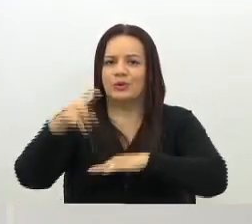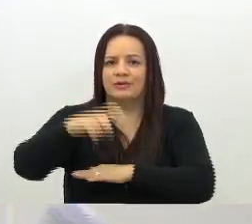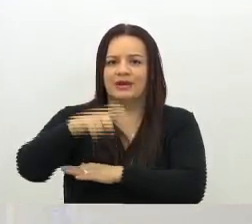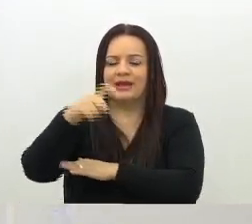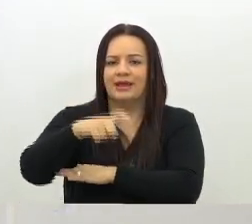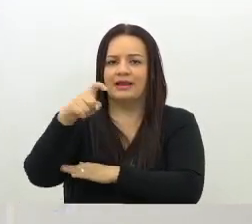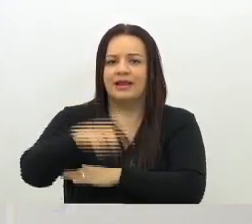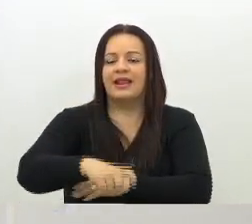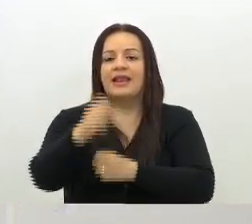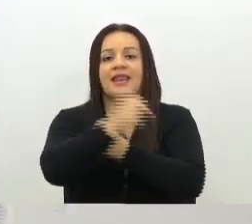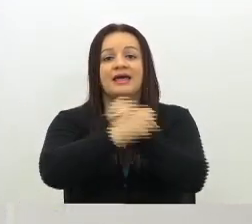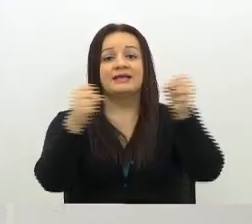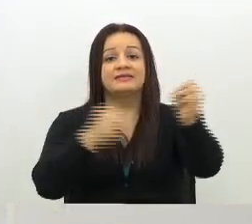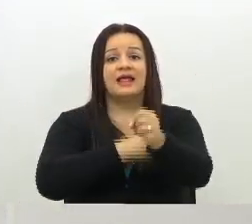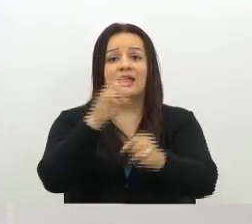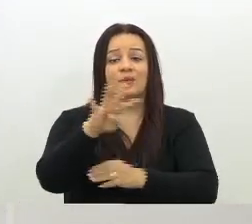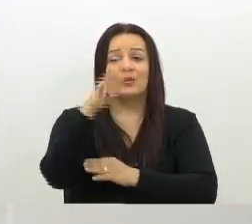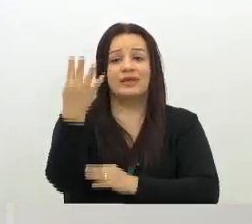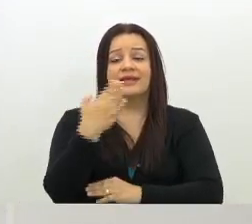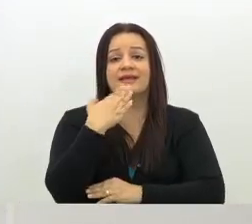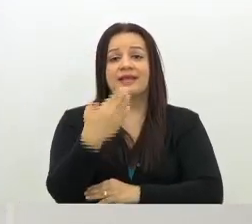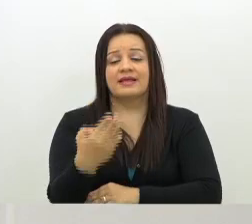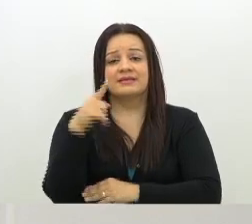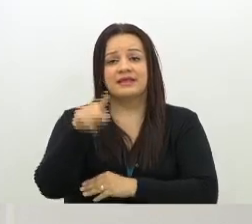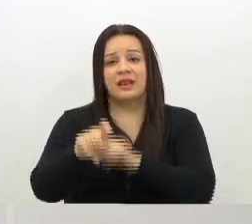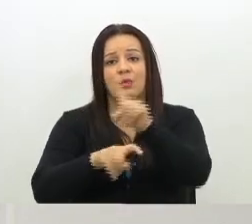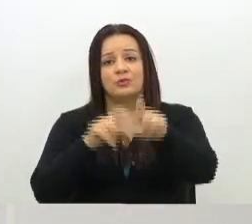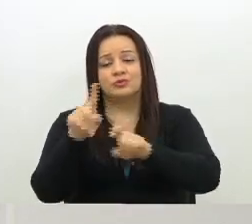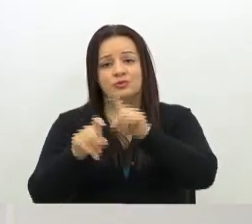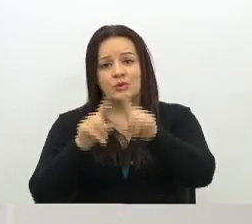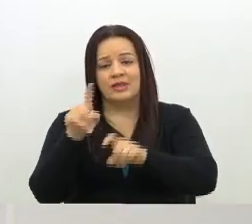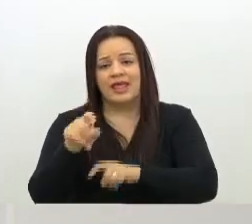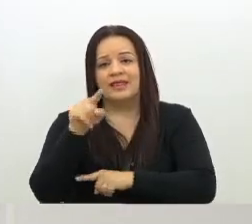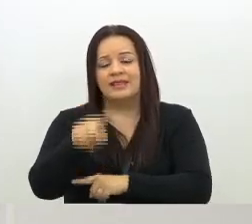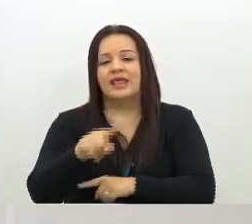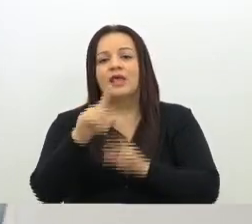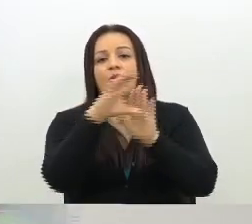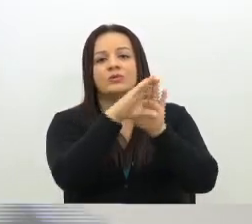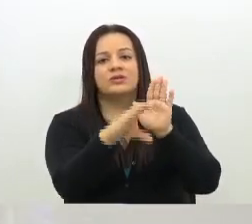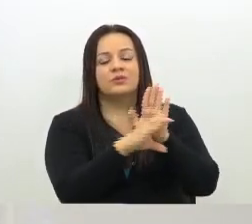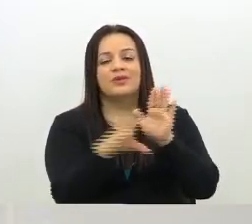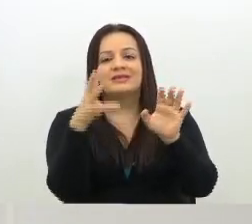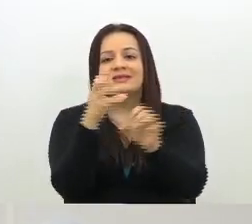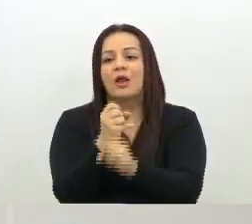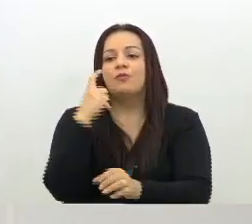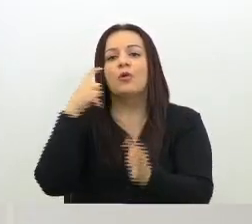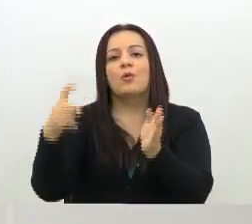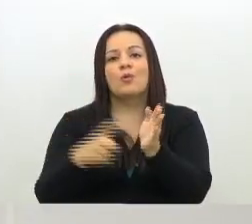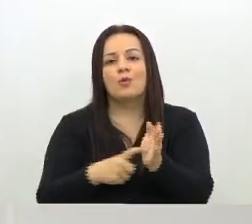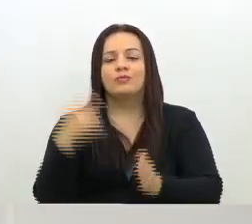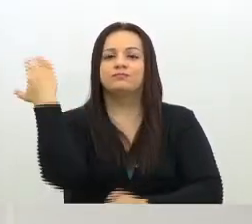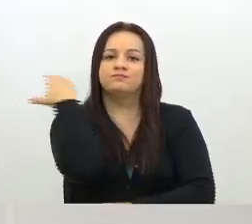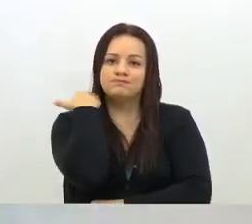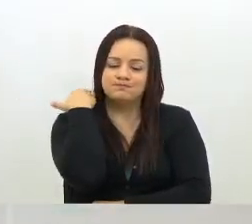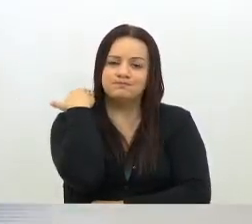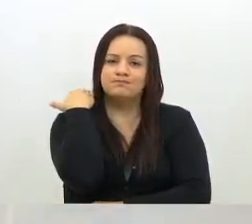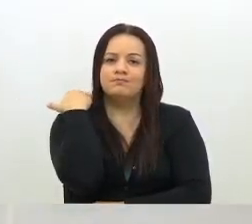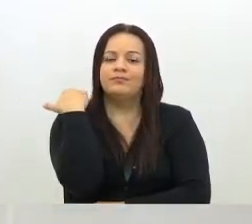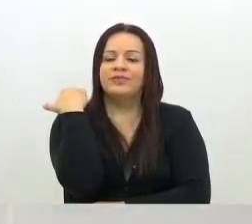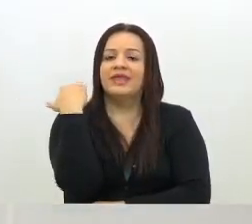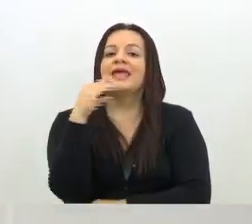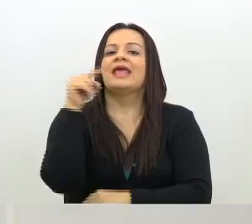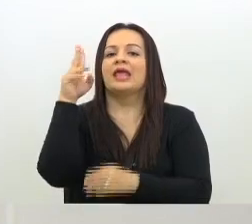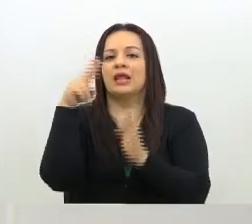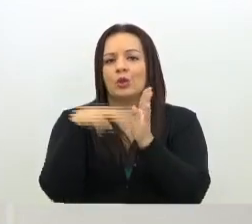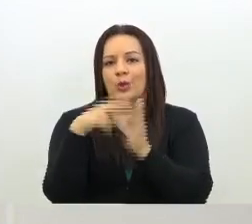Sala Constitucional, gracias a la consulta de constitucionalidad que le hicimos, reconoce que metió la pata en